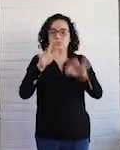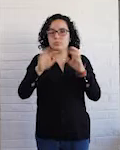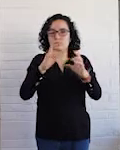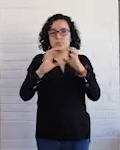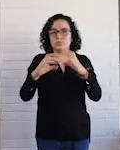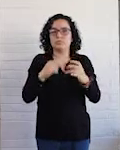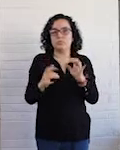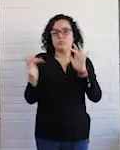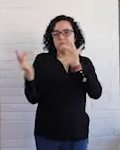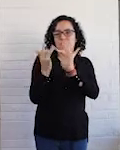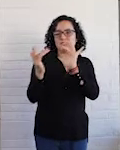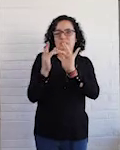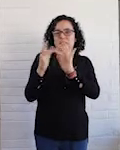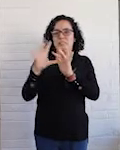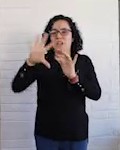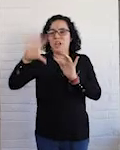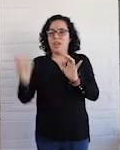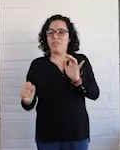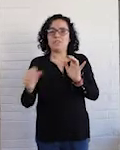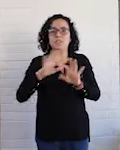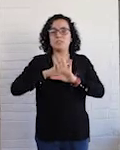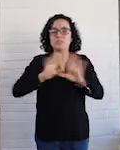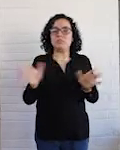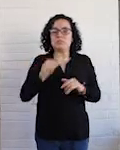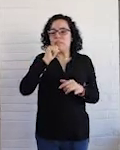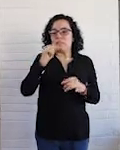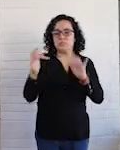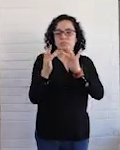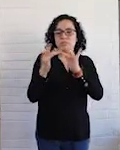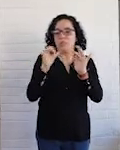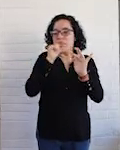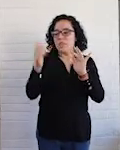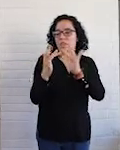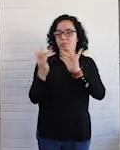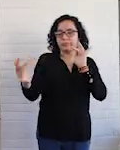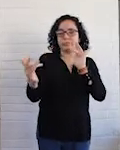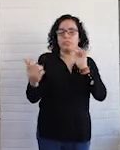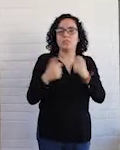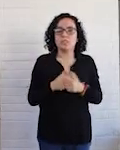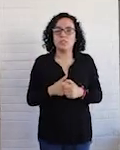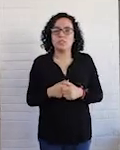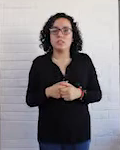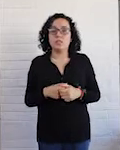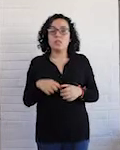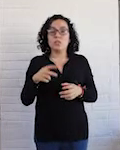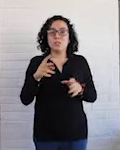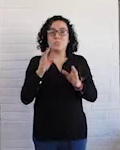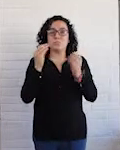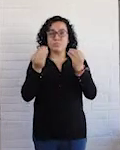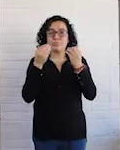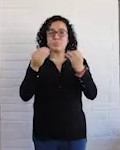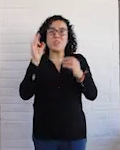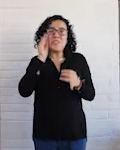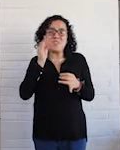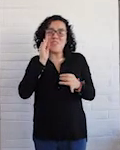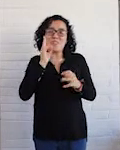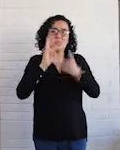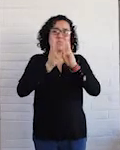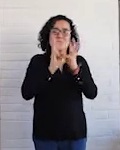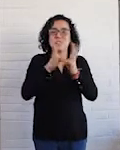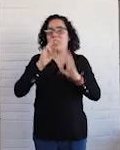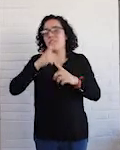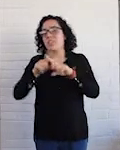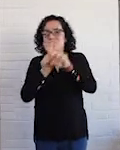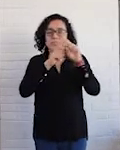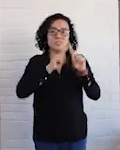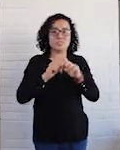está conectada, 50% del mundo desconectado. Mucha visibilización de temas en redes sociales, ¿no?